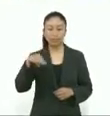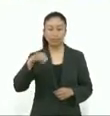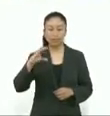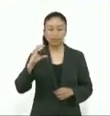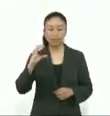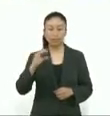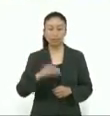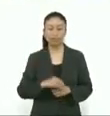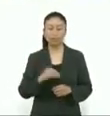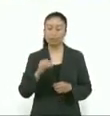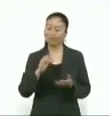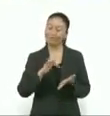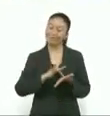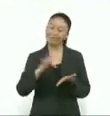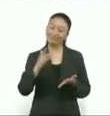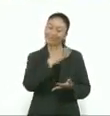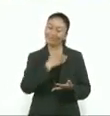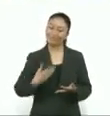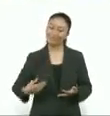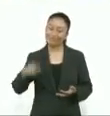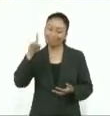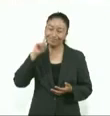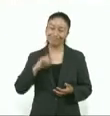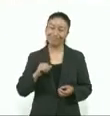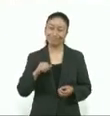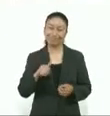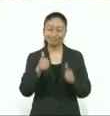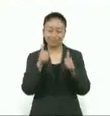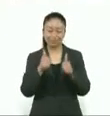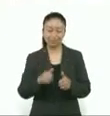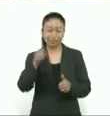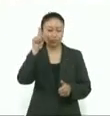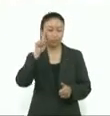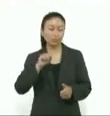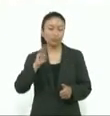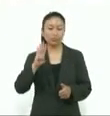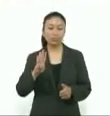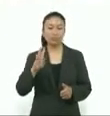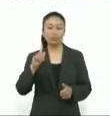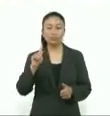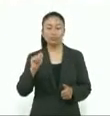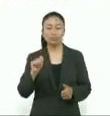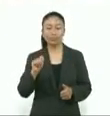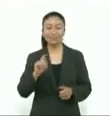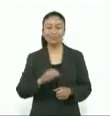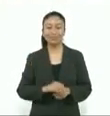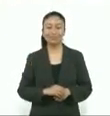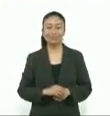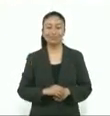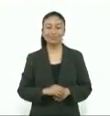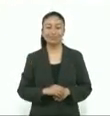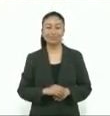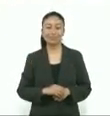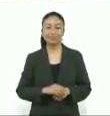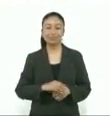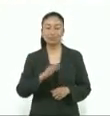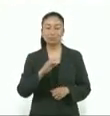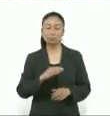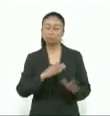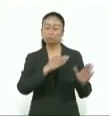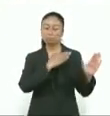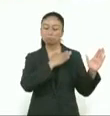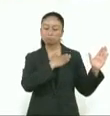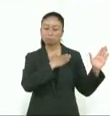presidenta. Aquí estamos las mujeres de la transformación, más comprometidas